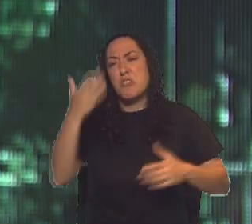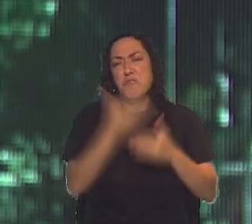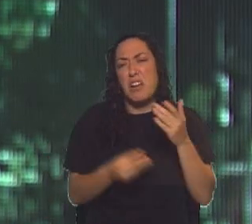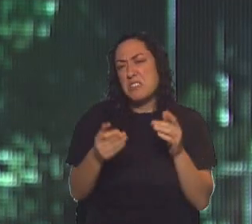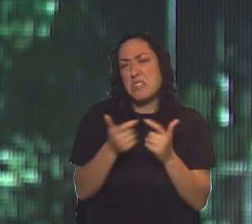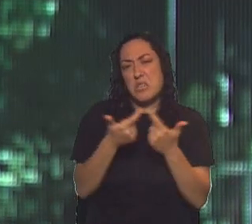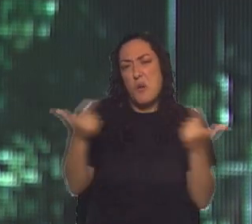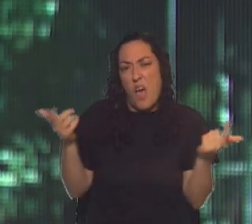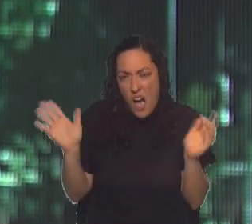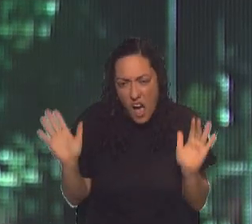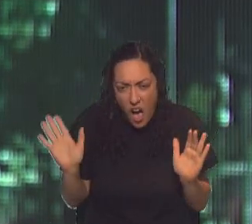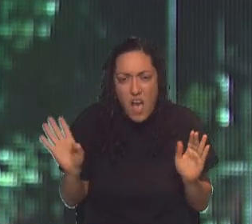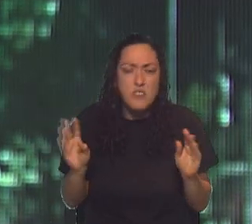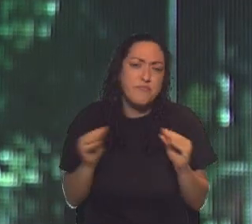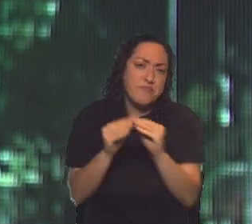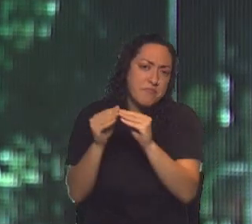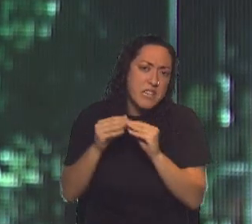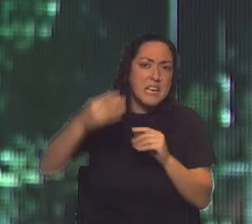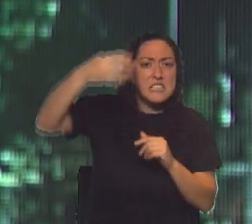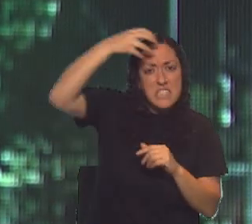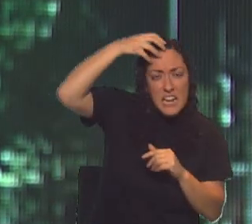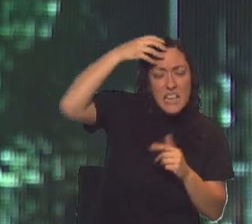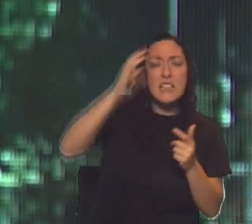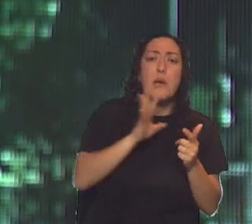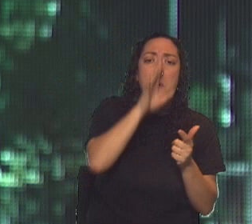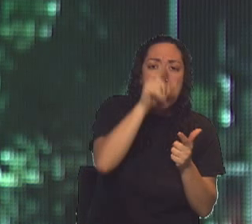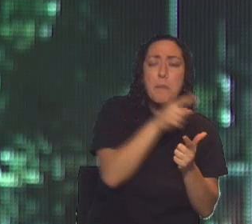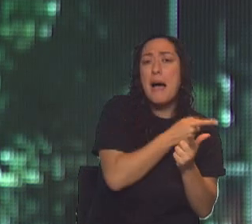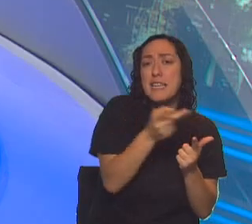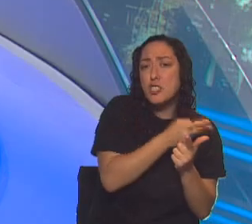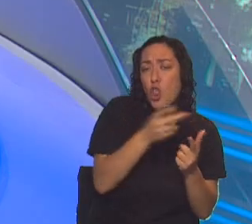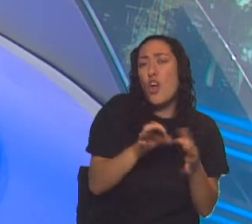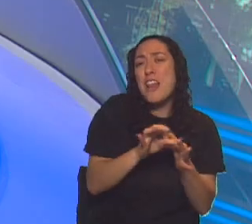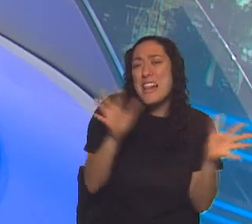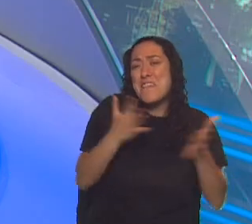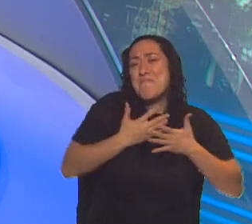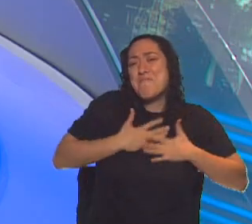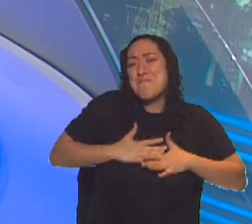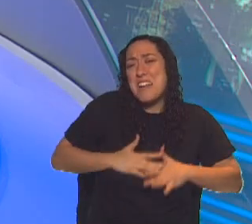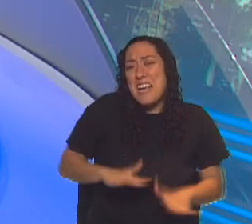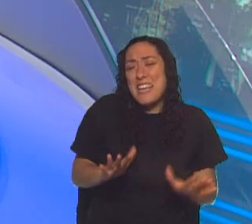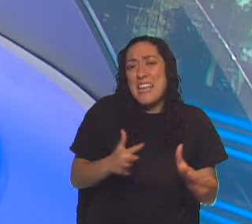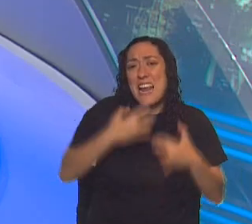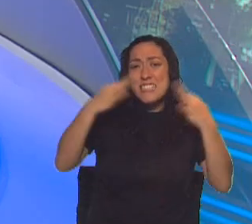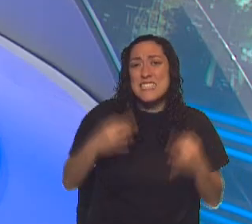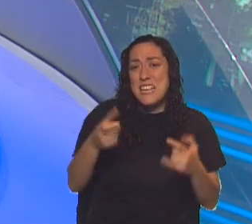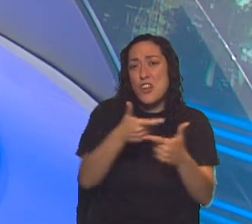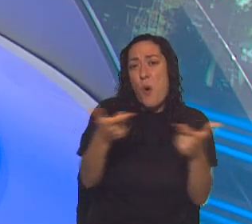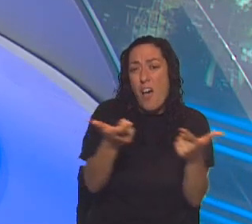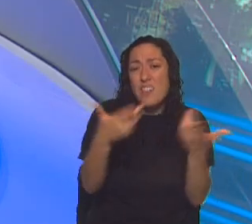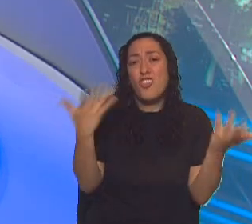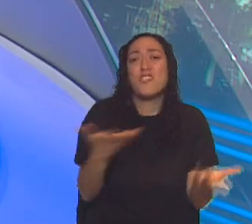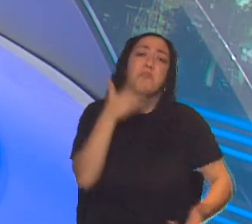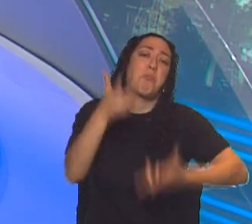coincido con el colega este chiaretti y bregman tienen la libertad de de no jugar nada en serio Entonces se muestra Yo creo